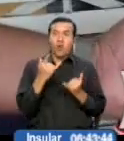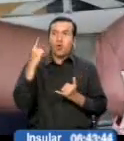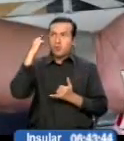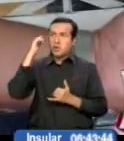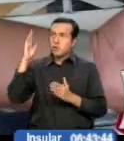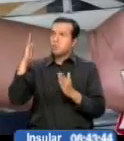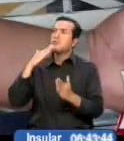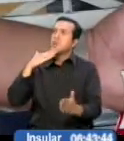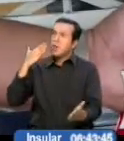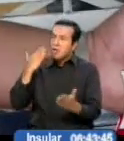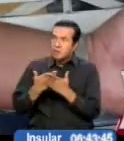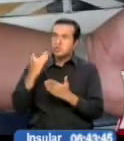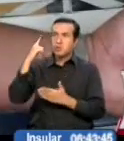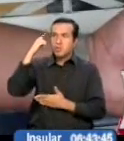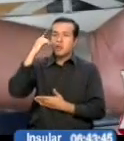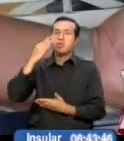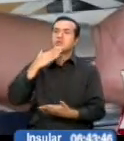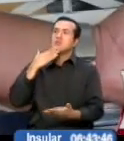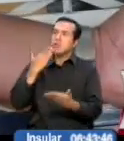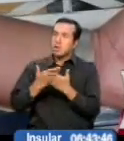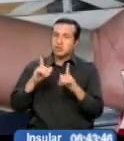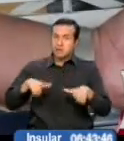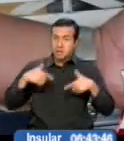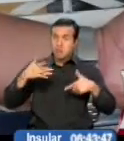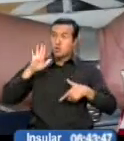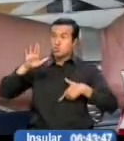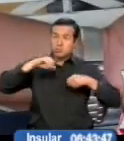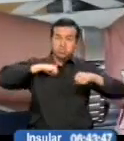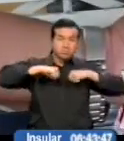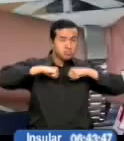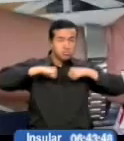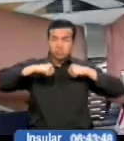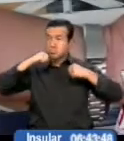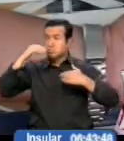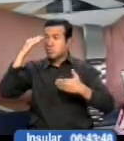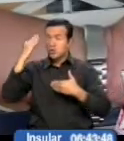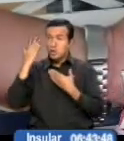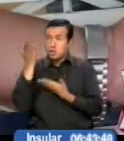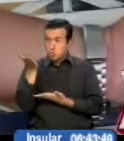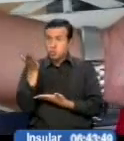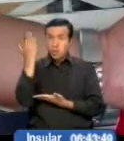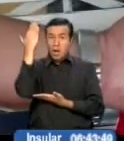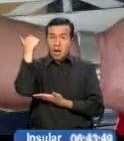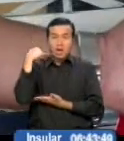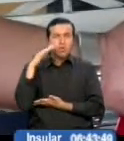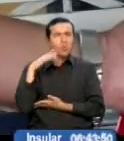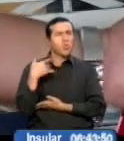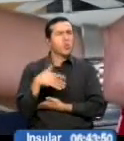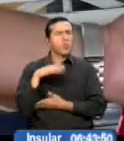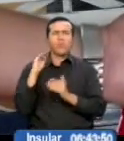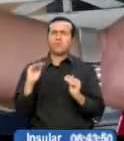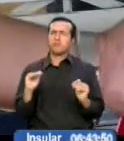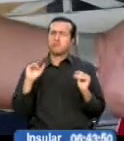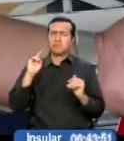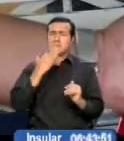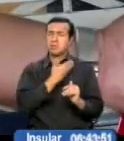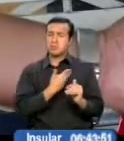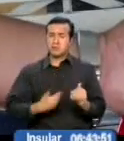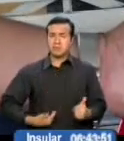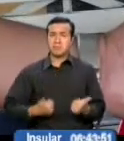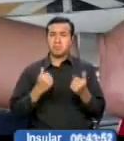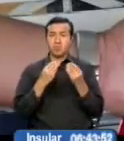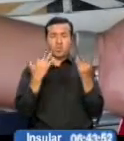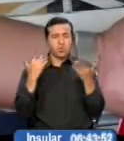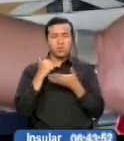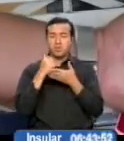gobierno, gracias a Lenín Moreno, que en su gestión política pues pudo hacer mucho cuando estuvo de vicepresidente y conseguir